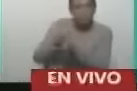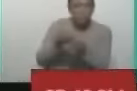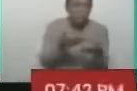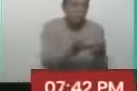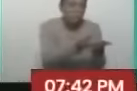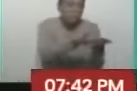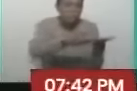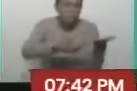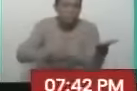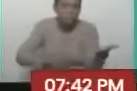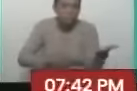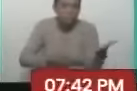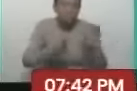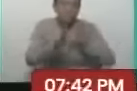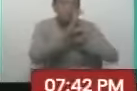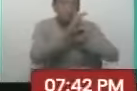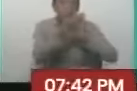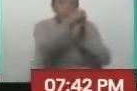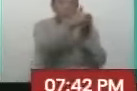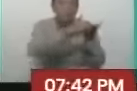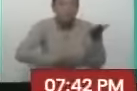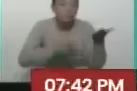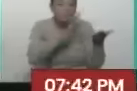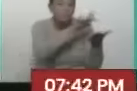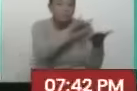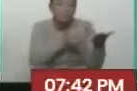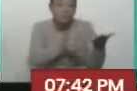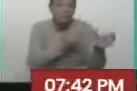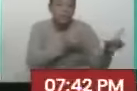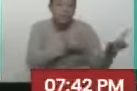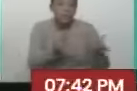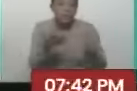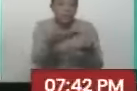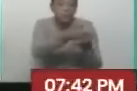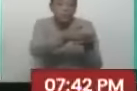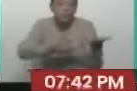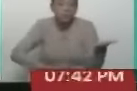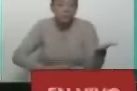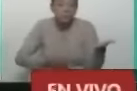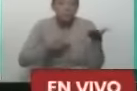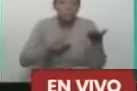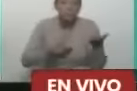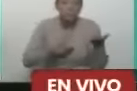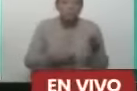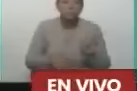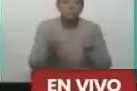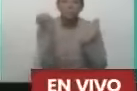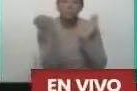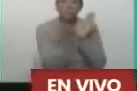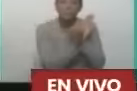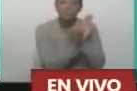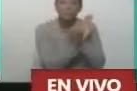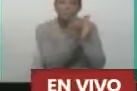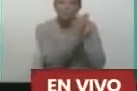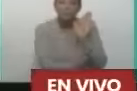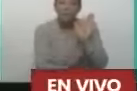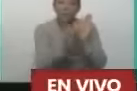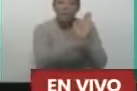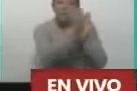Antonieta la carta ya recibida sellada